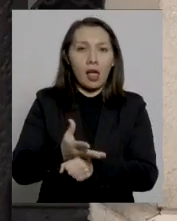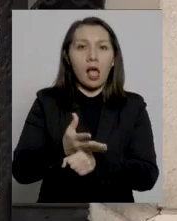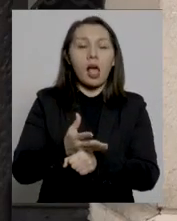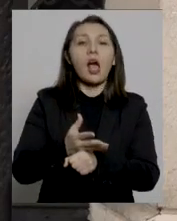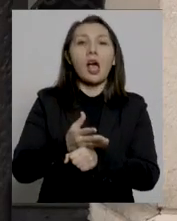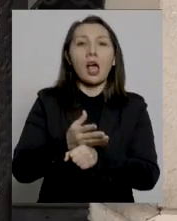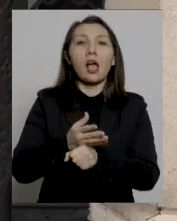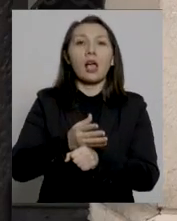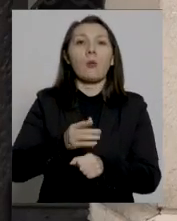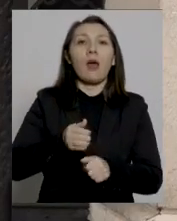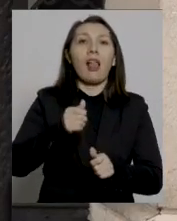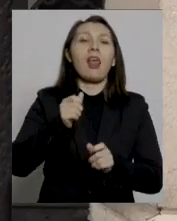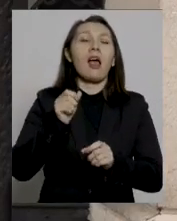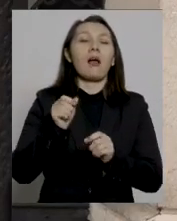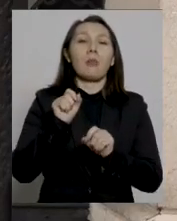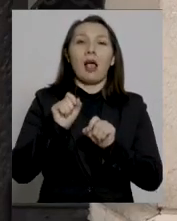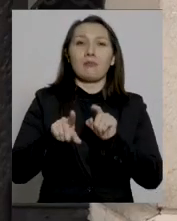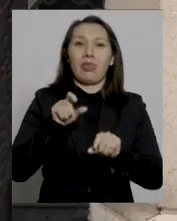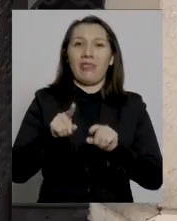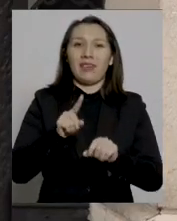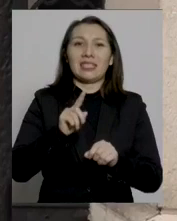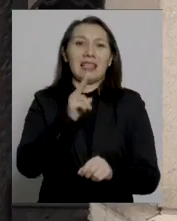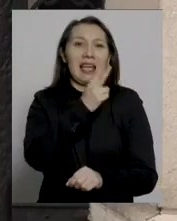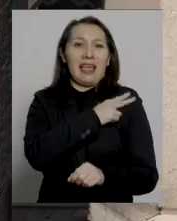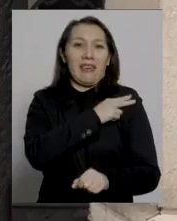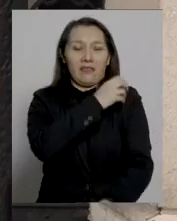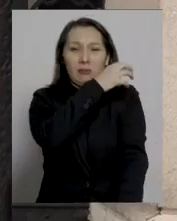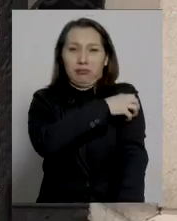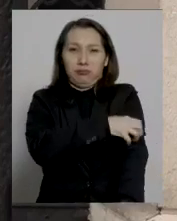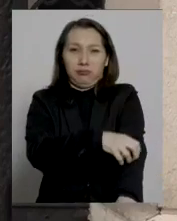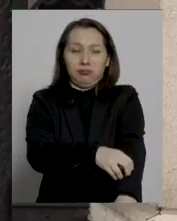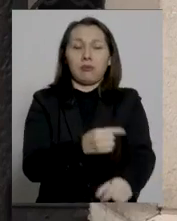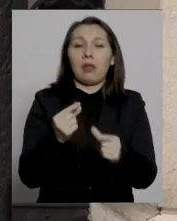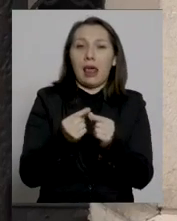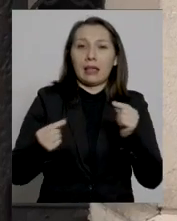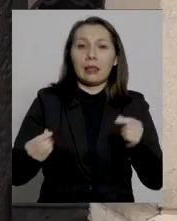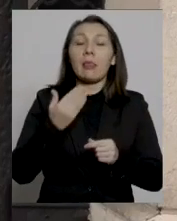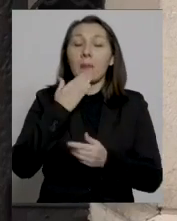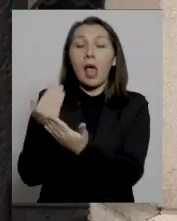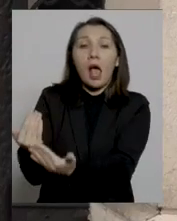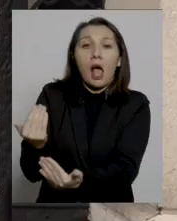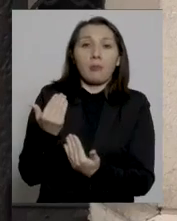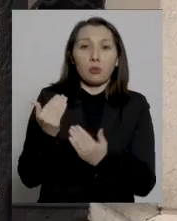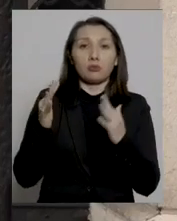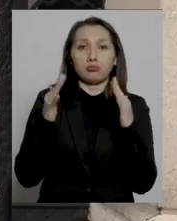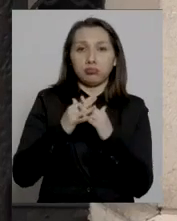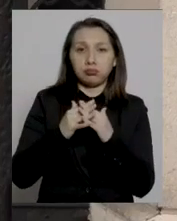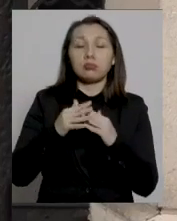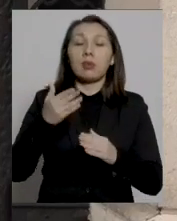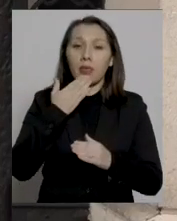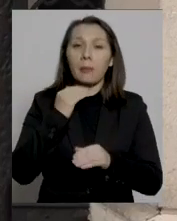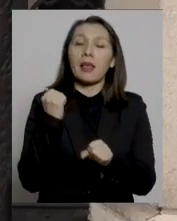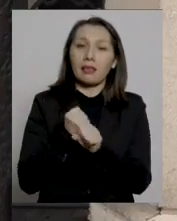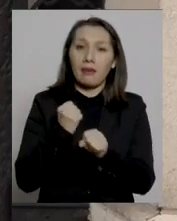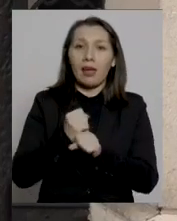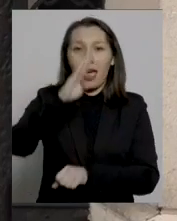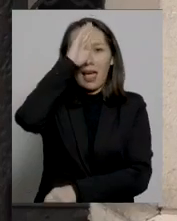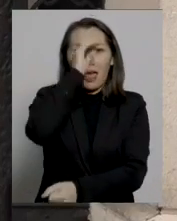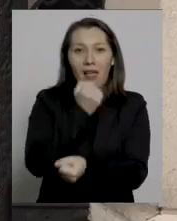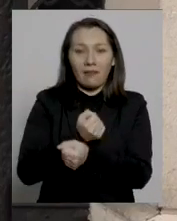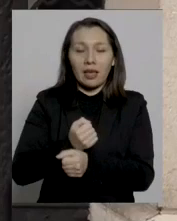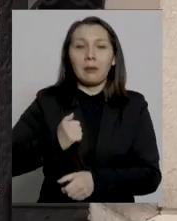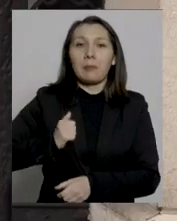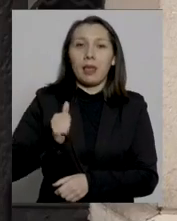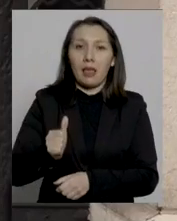el concurso de los jefes de la Defensa Nacional y con la colaboración de las Fuerzas Armadas, además del trabajo que están haciendo Carabineros y la